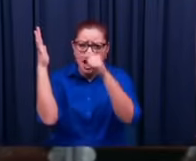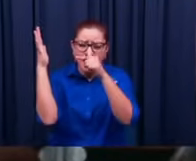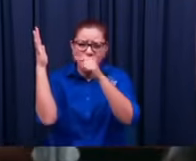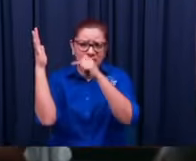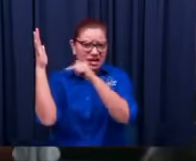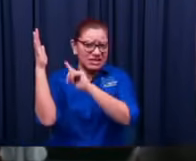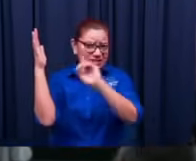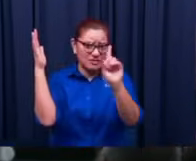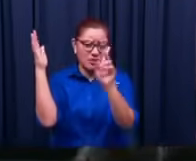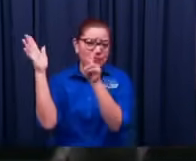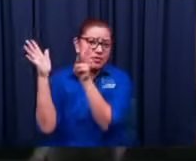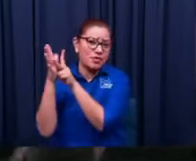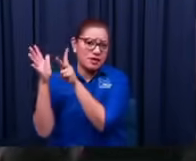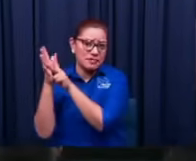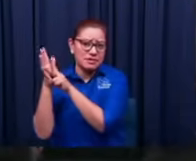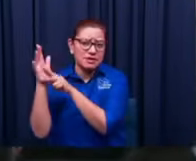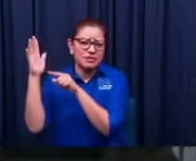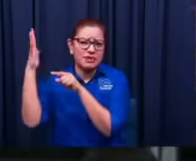mandé que no comieras?